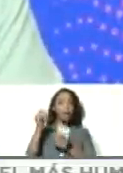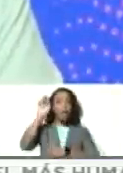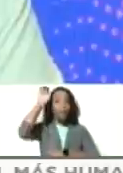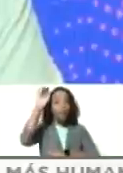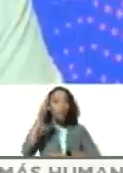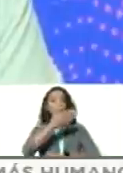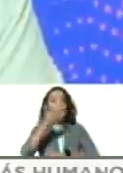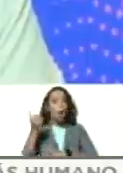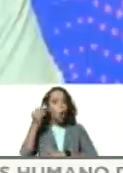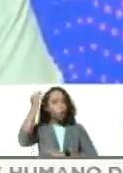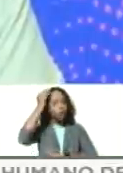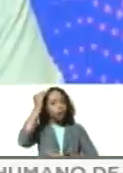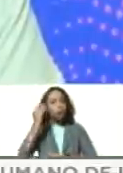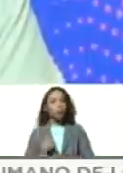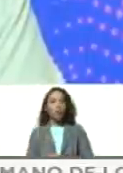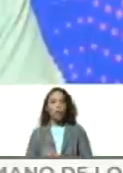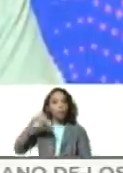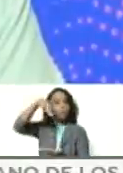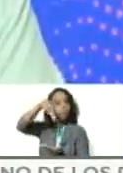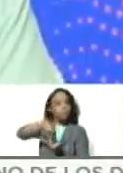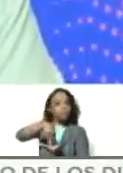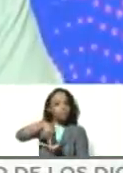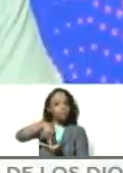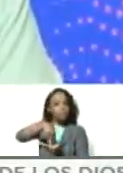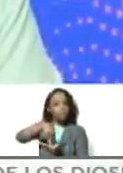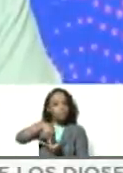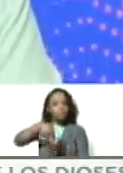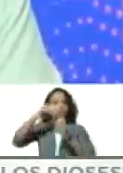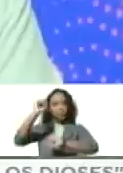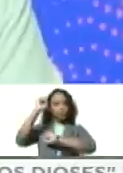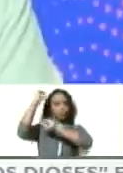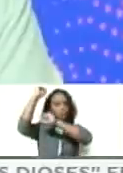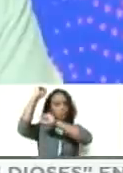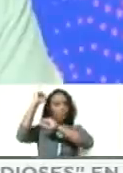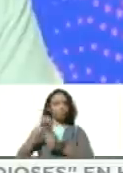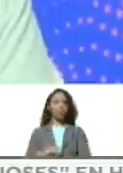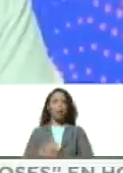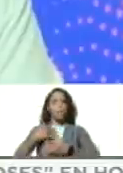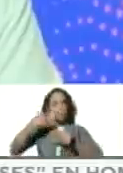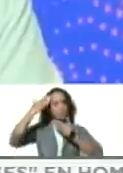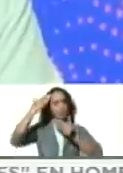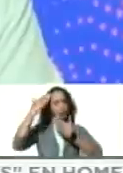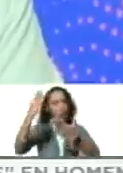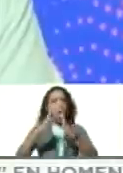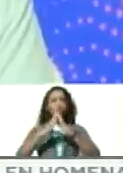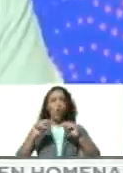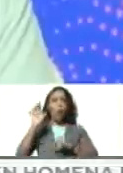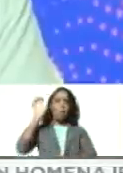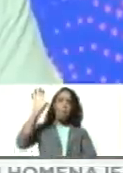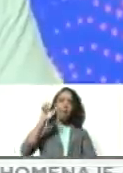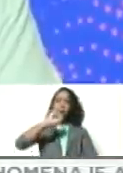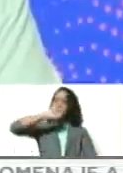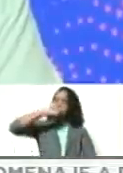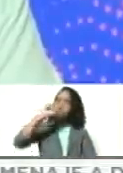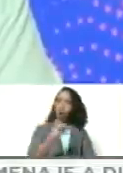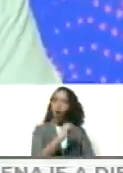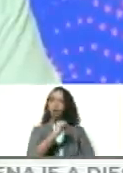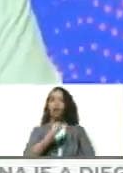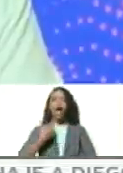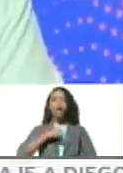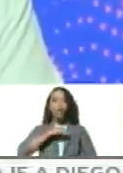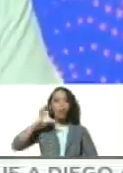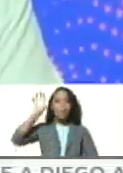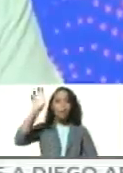mejor, de pie y victorioso. Mi saludo a toda la patria amada, a toda nuestra